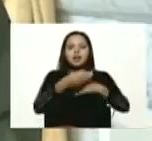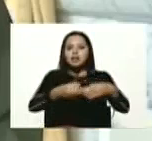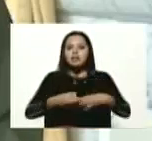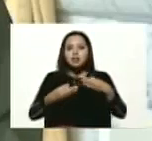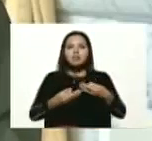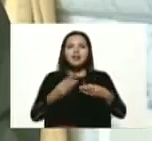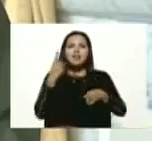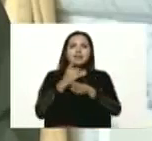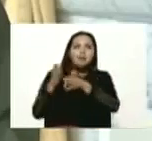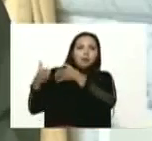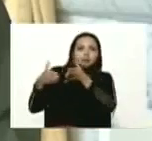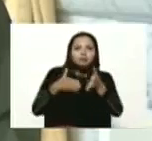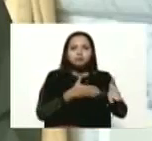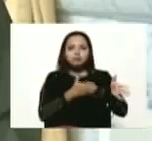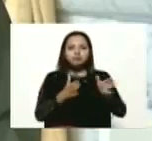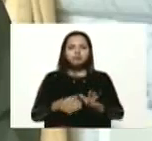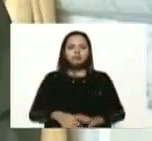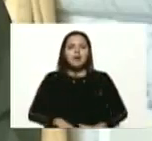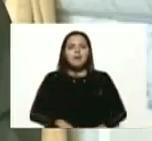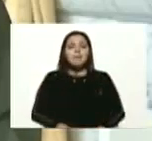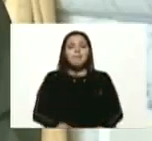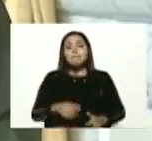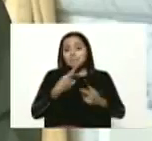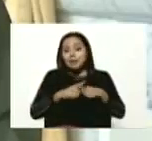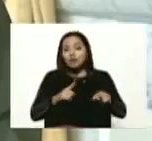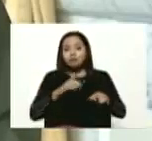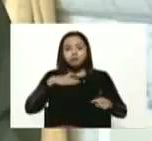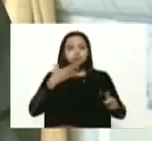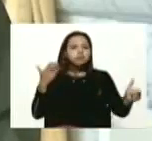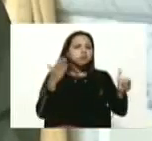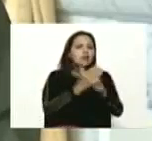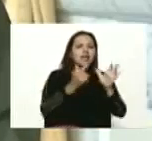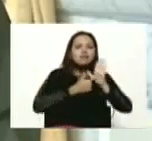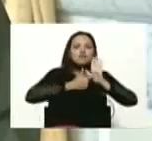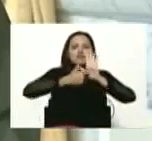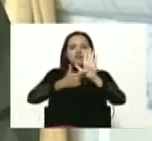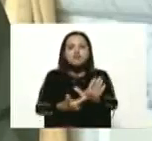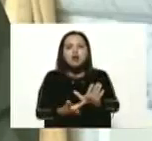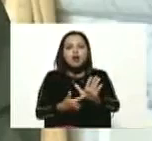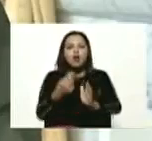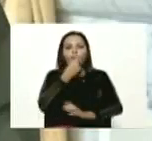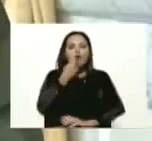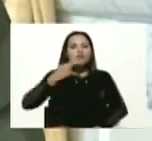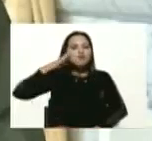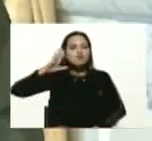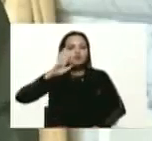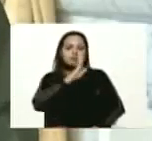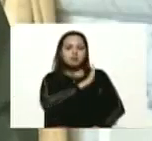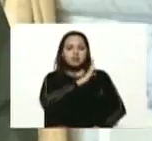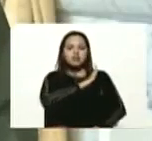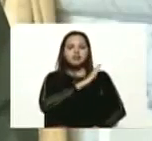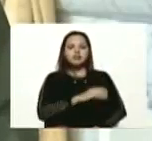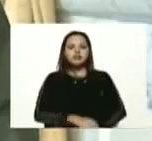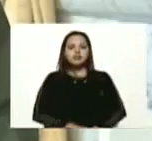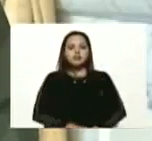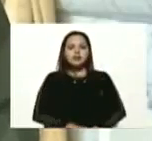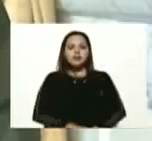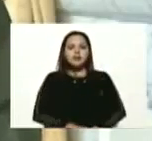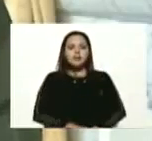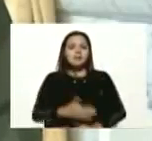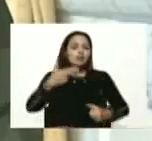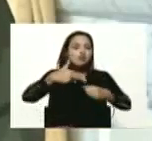que sortear, pero lo hemos logrado. Y hemos demostrado el compromiso que tiene